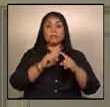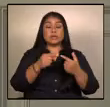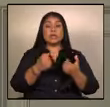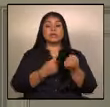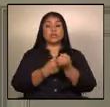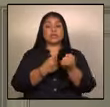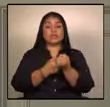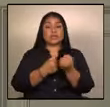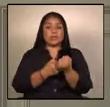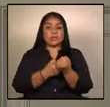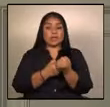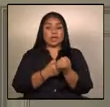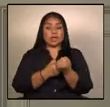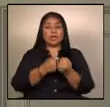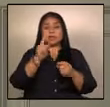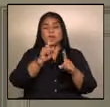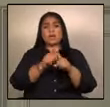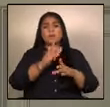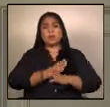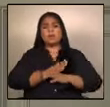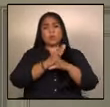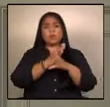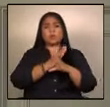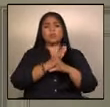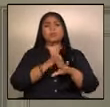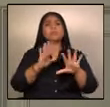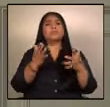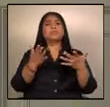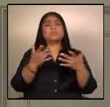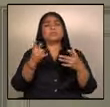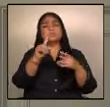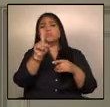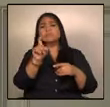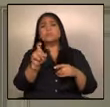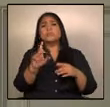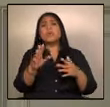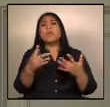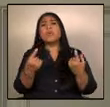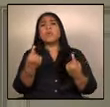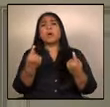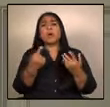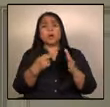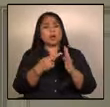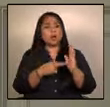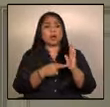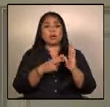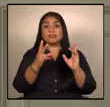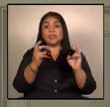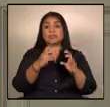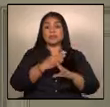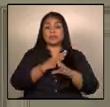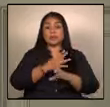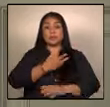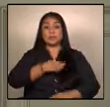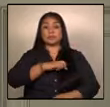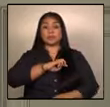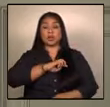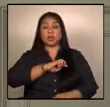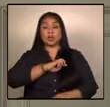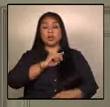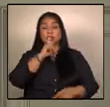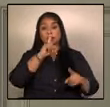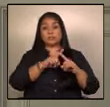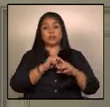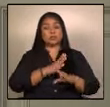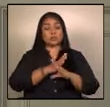Concretamente, en la parte de seguridad nos preguntan sobre las reglas del juego, sobre la seguridad personal y la